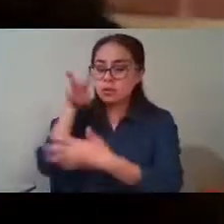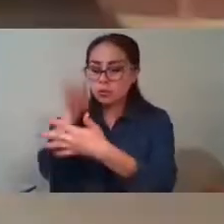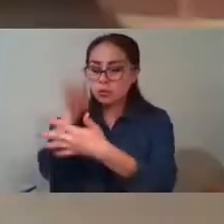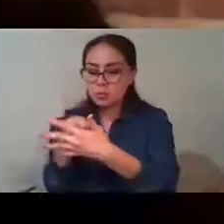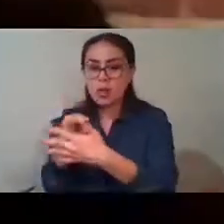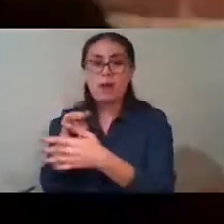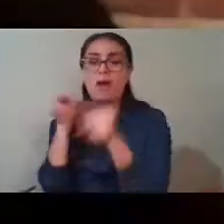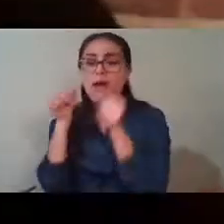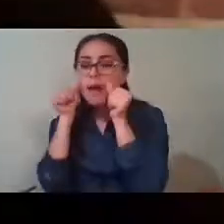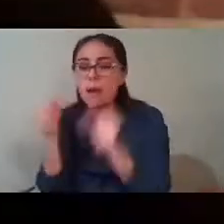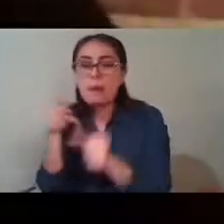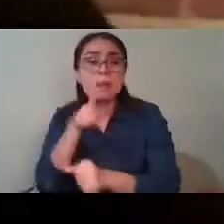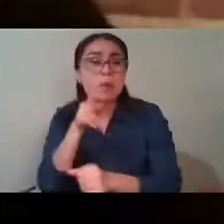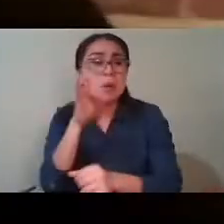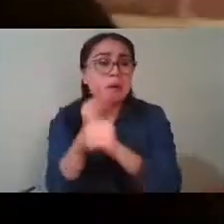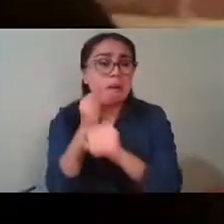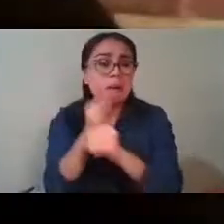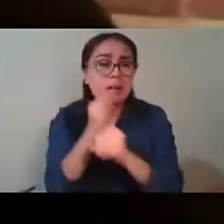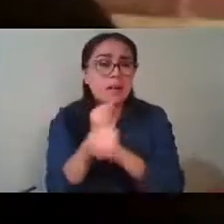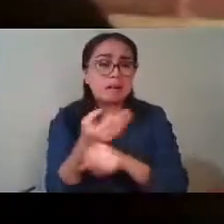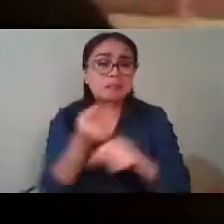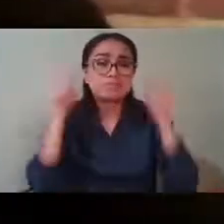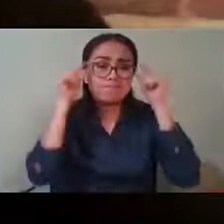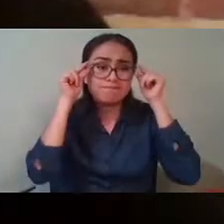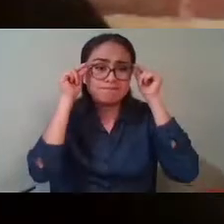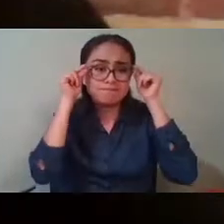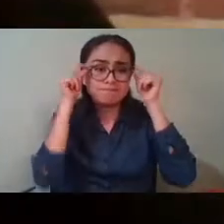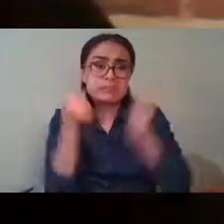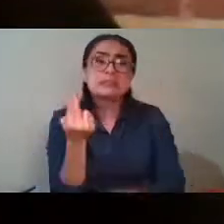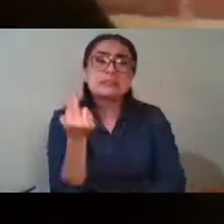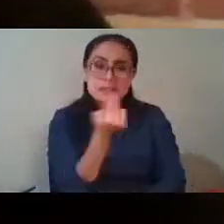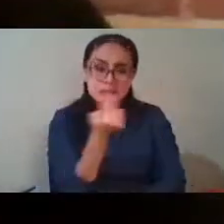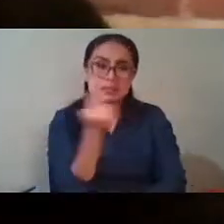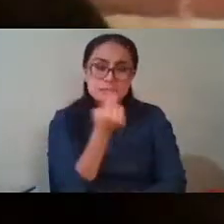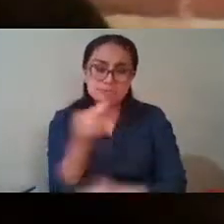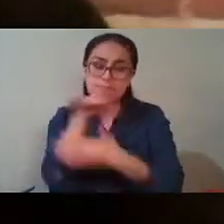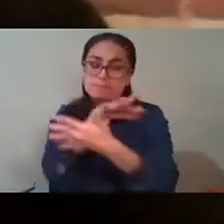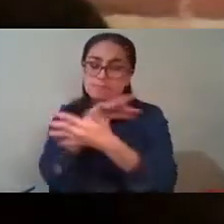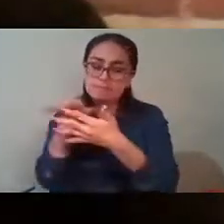no puedo leer nada sin anteojos, así que vuelvo a ello.